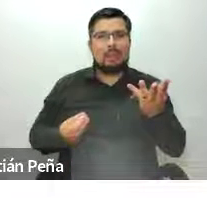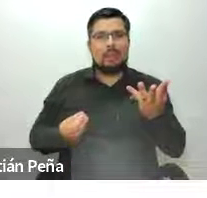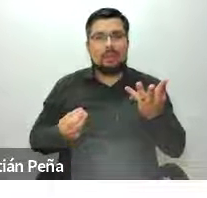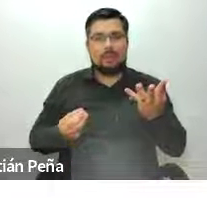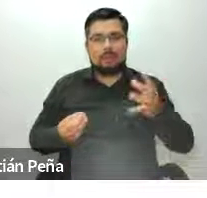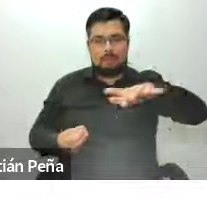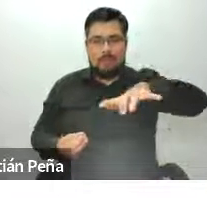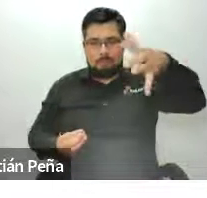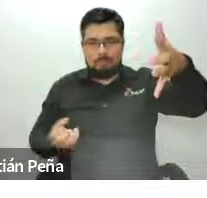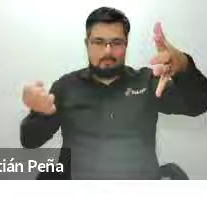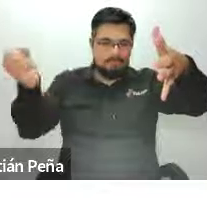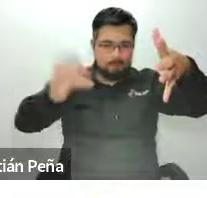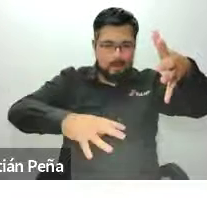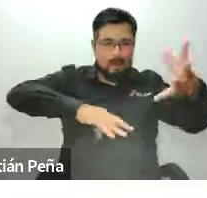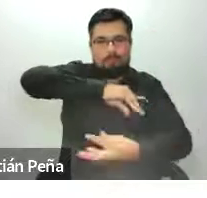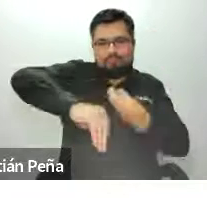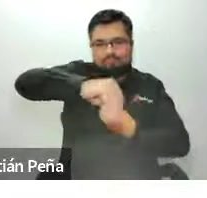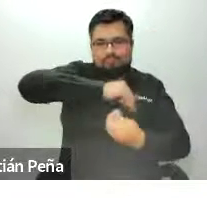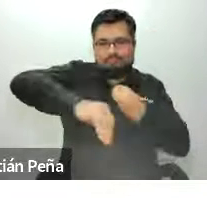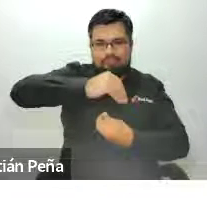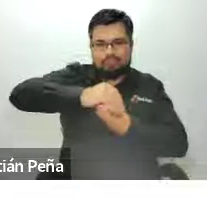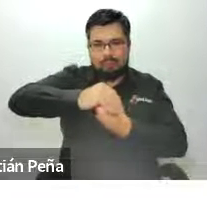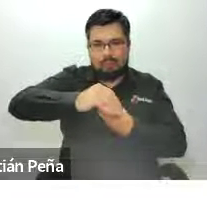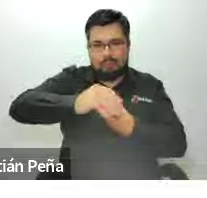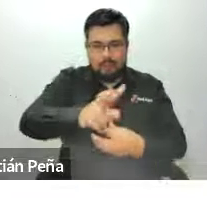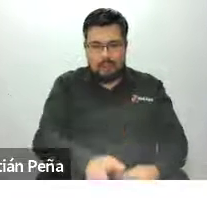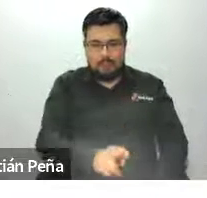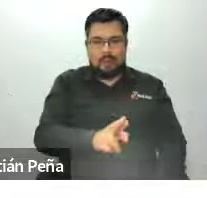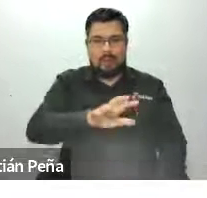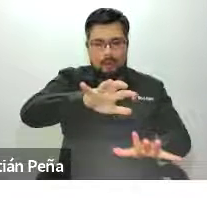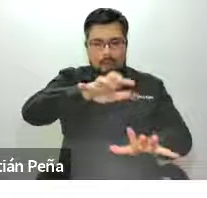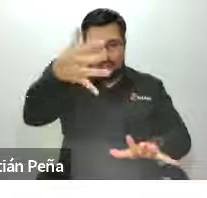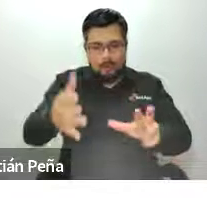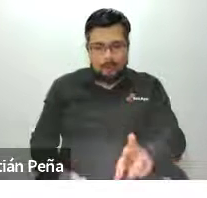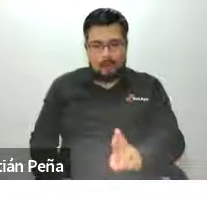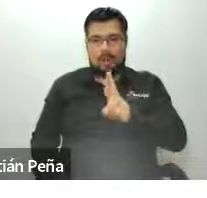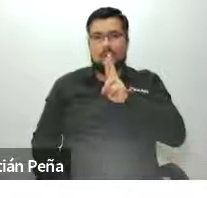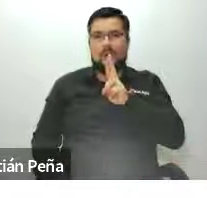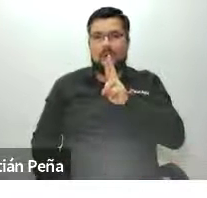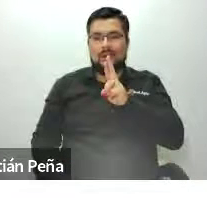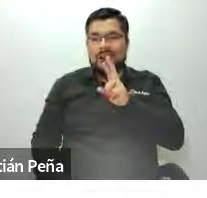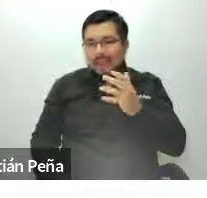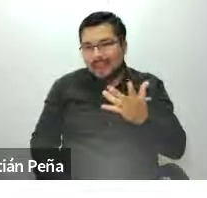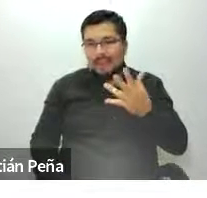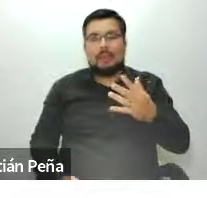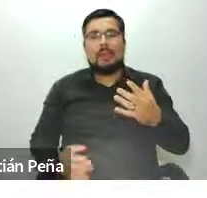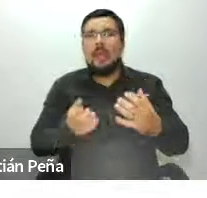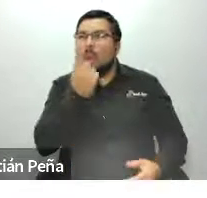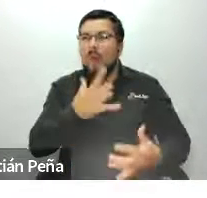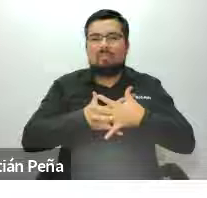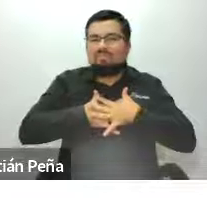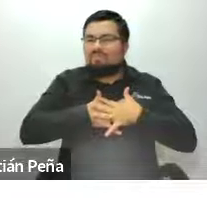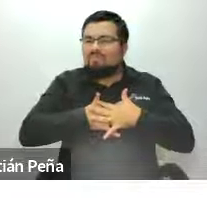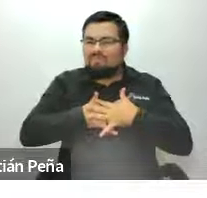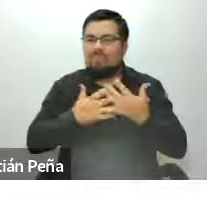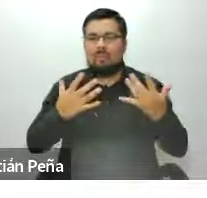yo permitió. ¿Cuál es el sentido de cada asignatura, en este caso de las 4 asignaturas